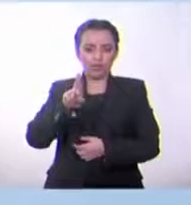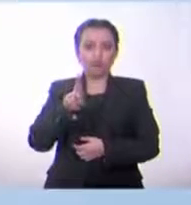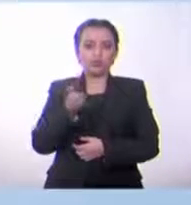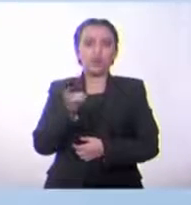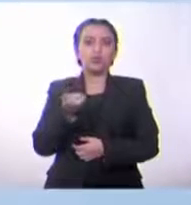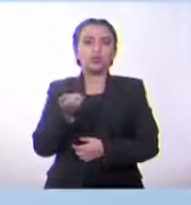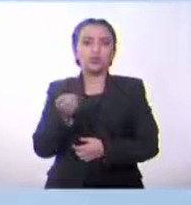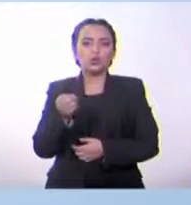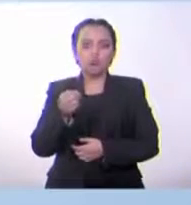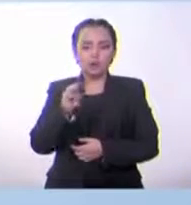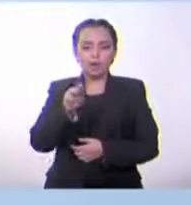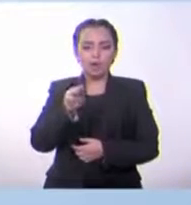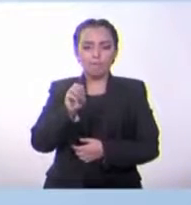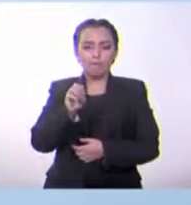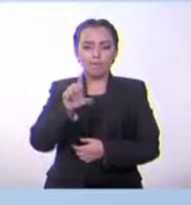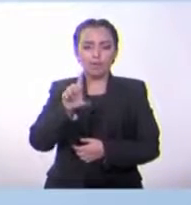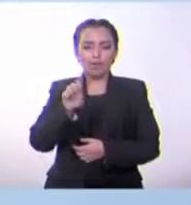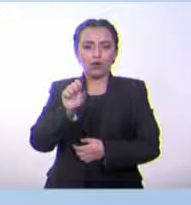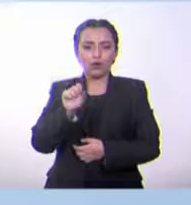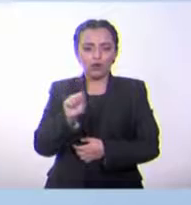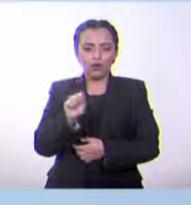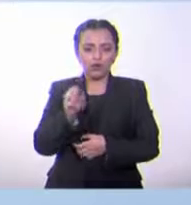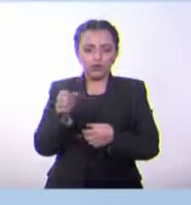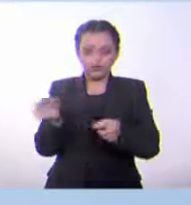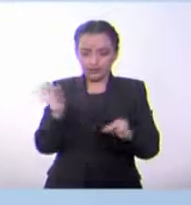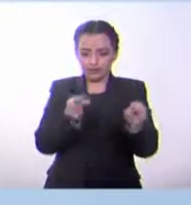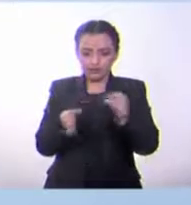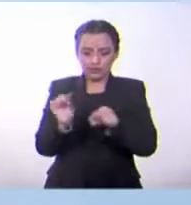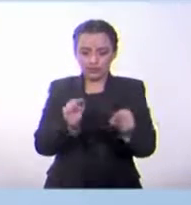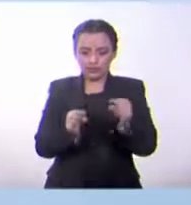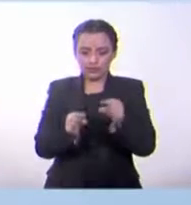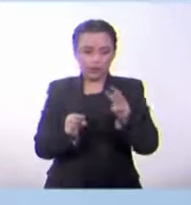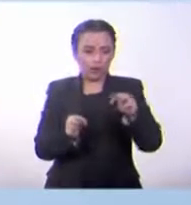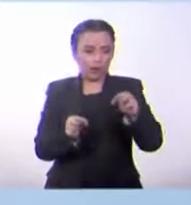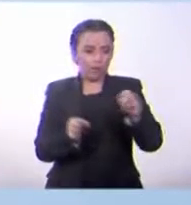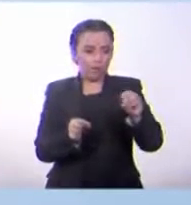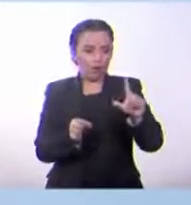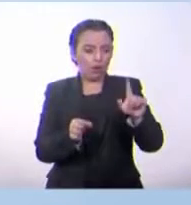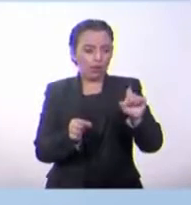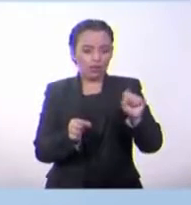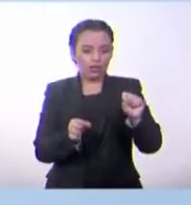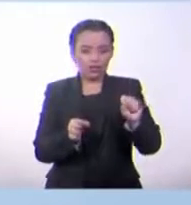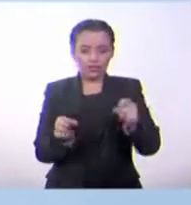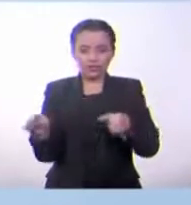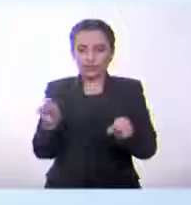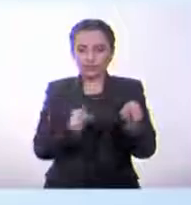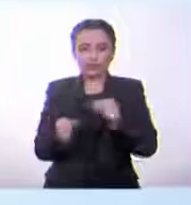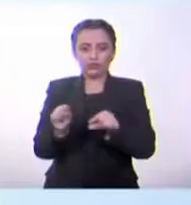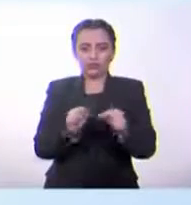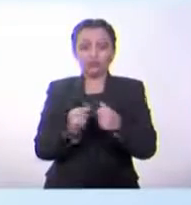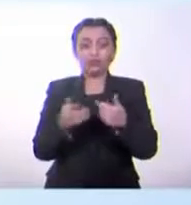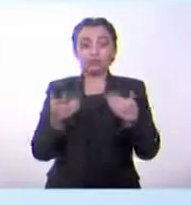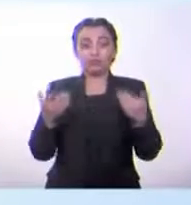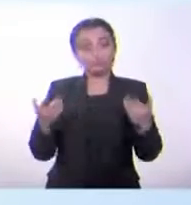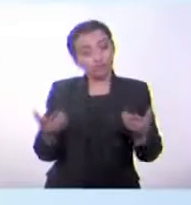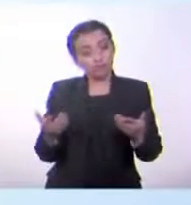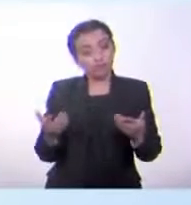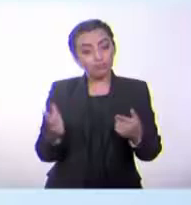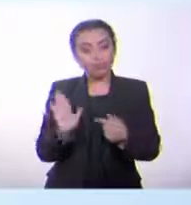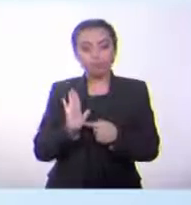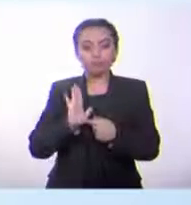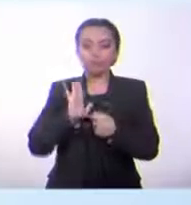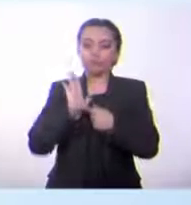los componentes de la disolución y el número de moles de la disolución. Se puede